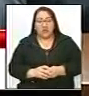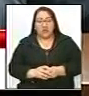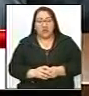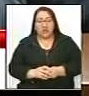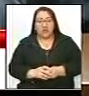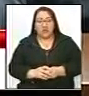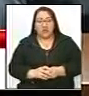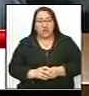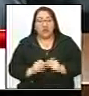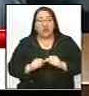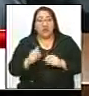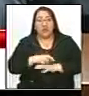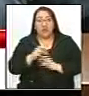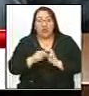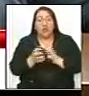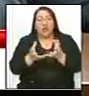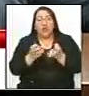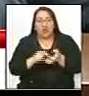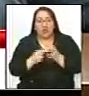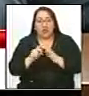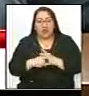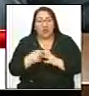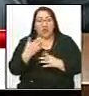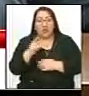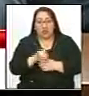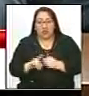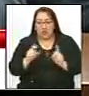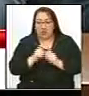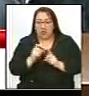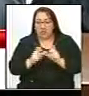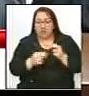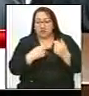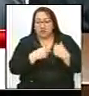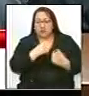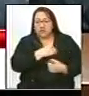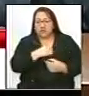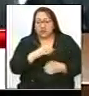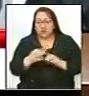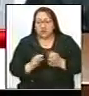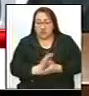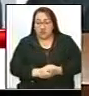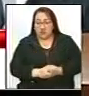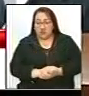a la continuidad de este proyecto. Entonces yo quisiera empezar dándole uso de la palabra a los representantes del Ministerio de Economía.